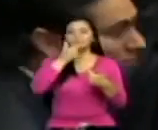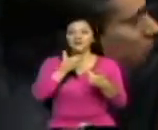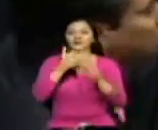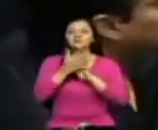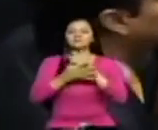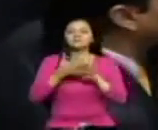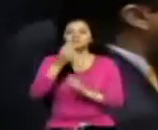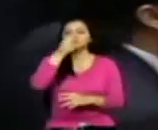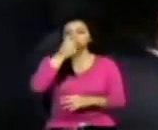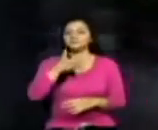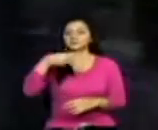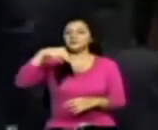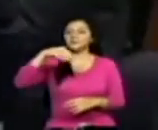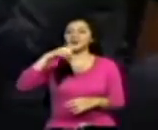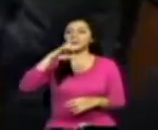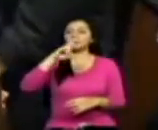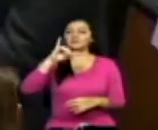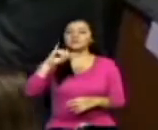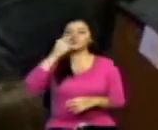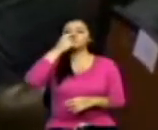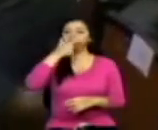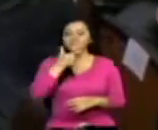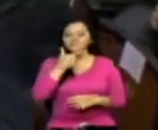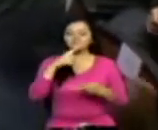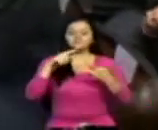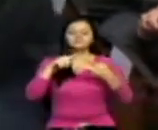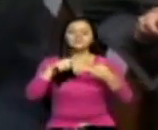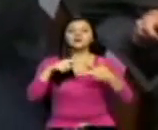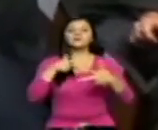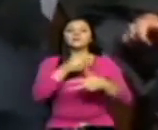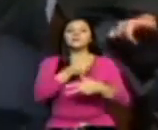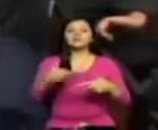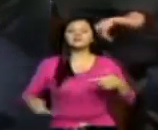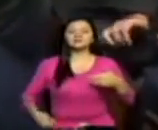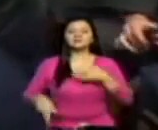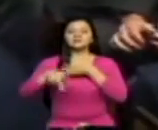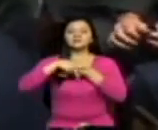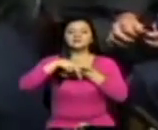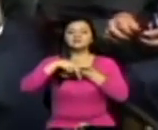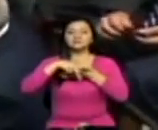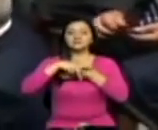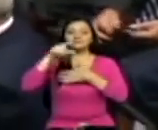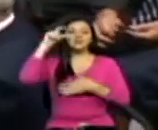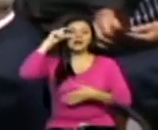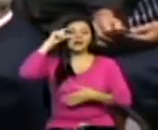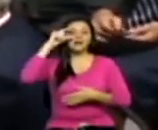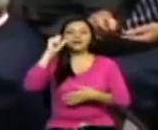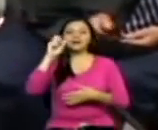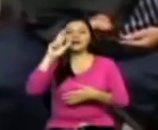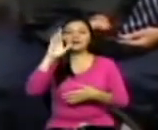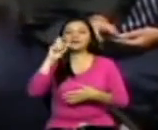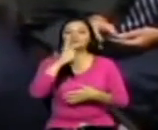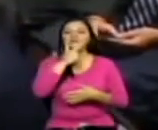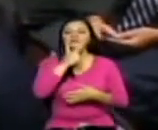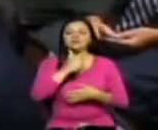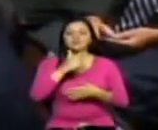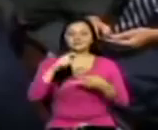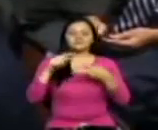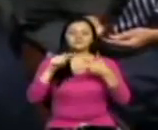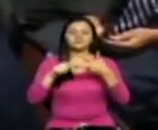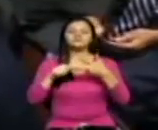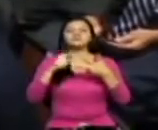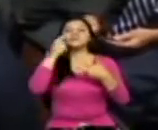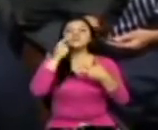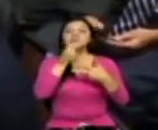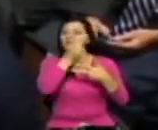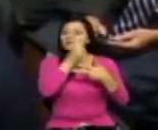También pudimos observar en imágenes al presidente del Paraguay, Horacio Cartes, al presidente de Colombia, Juan Manuel Santos, por